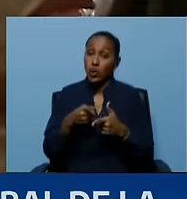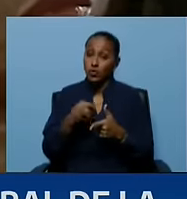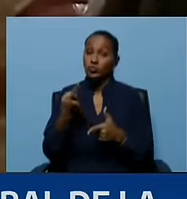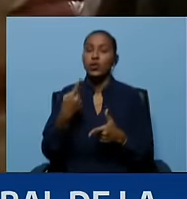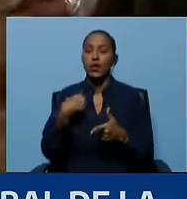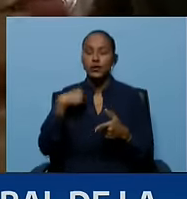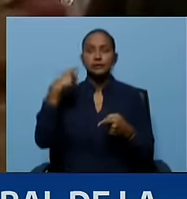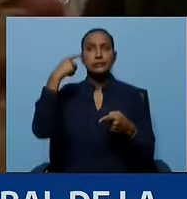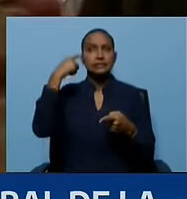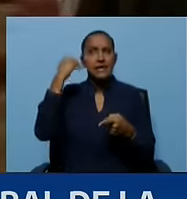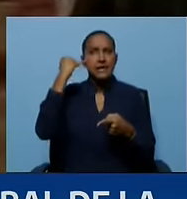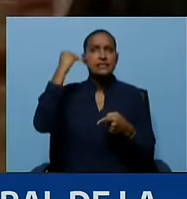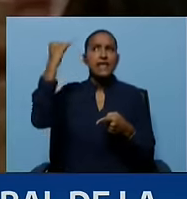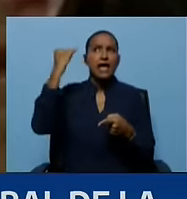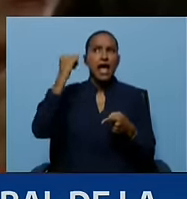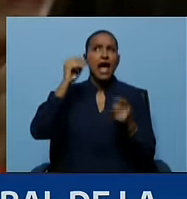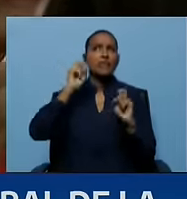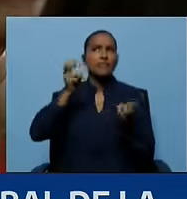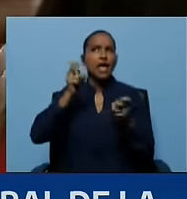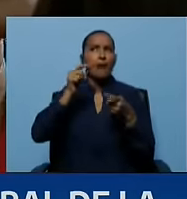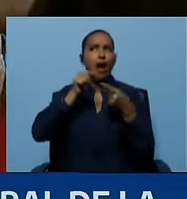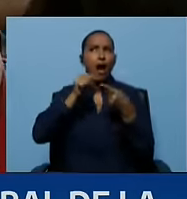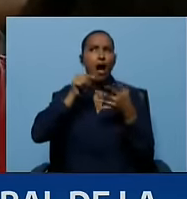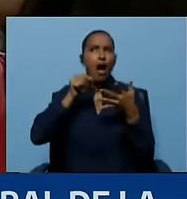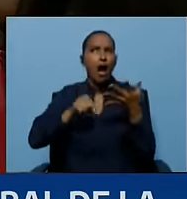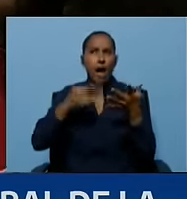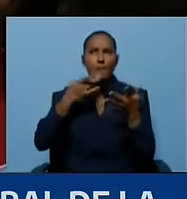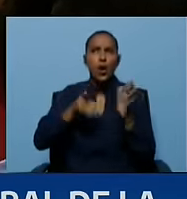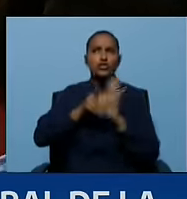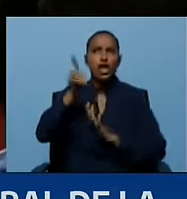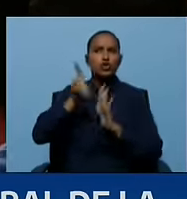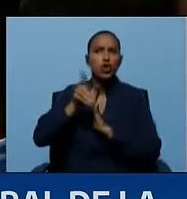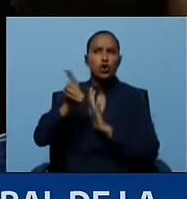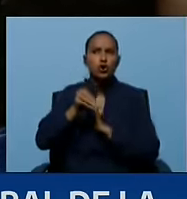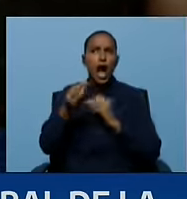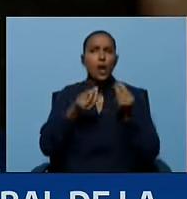a desarrollar liderazgos aéreos,